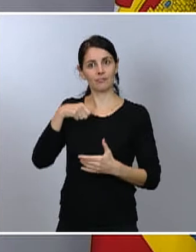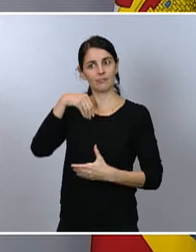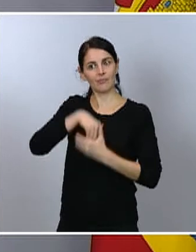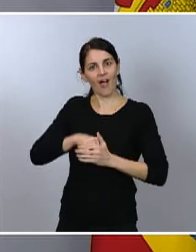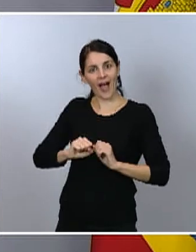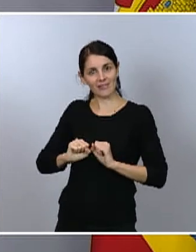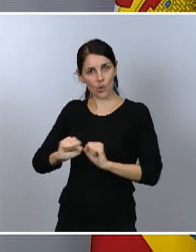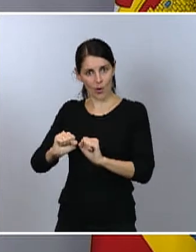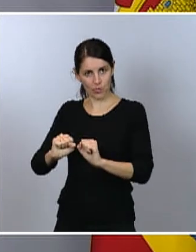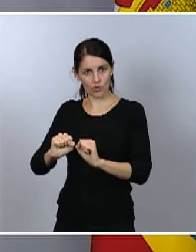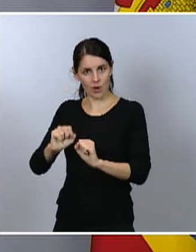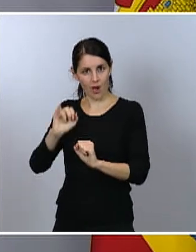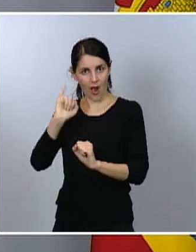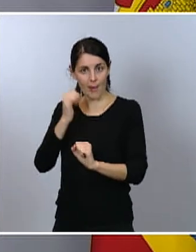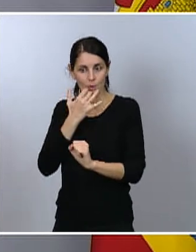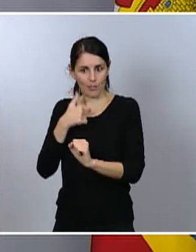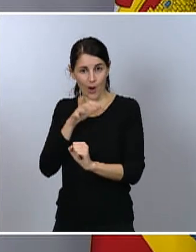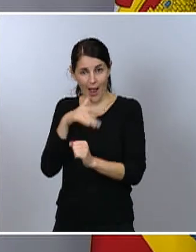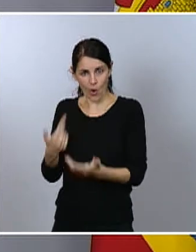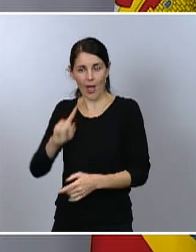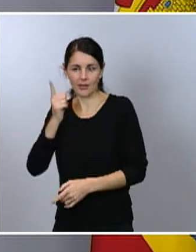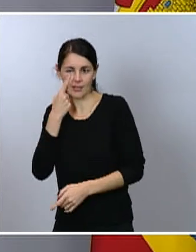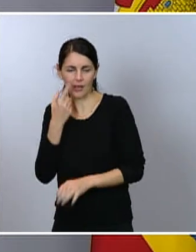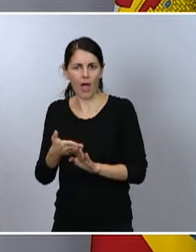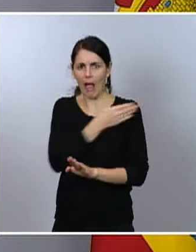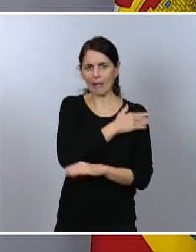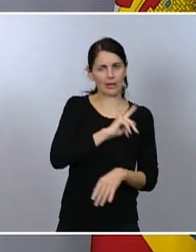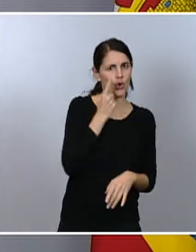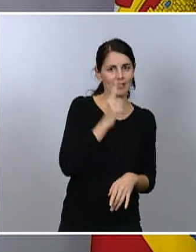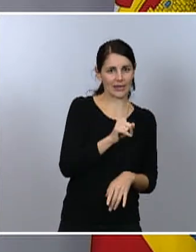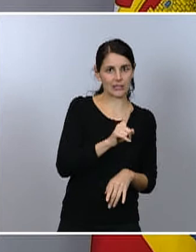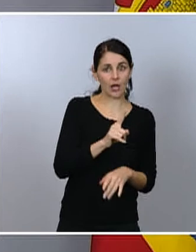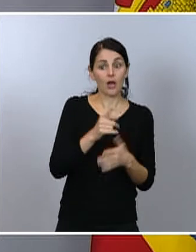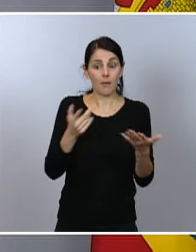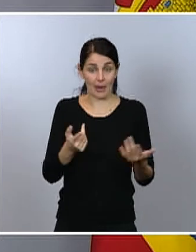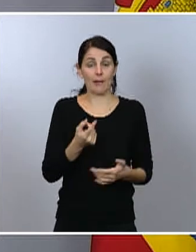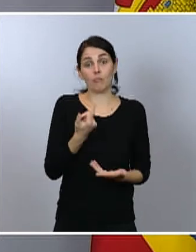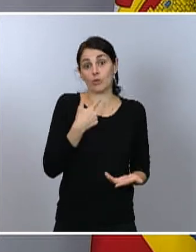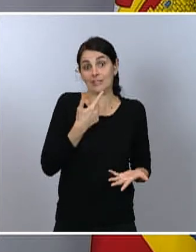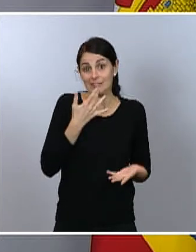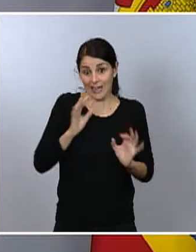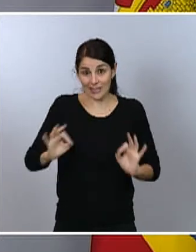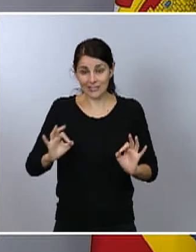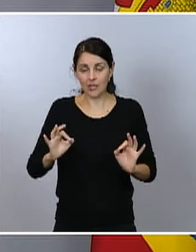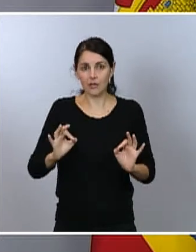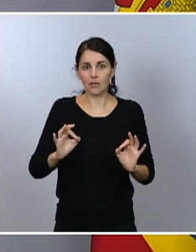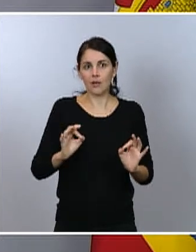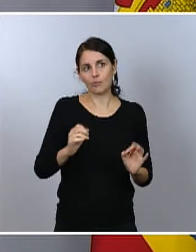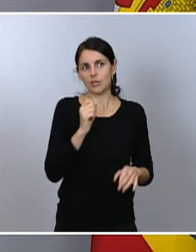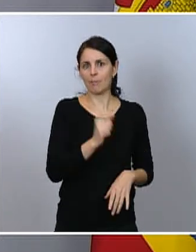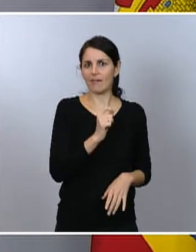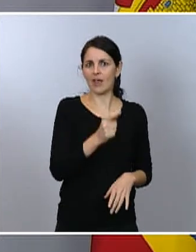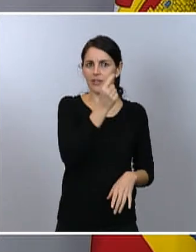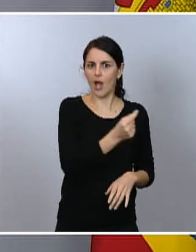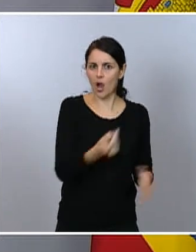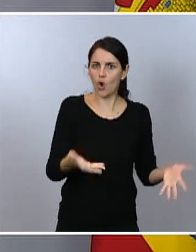algo que ahora no detecta en las mismas personas, la prevalencia global y la prevalencia actual serían las mismas. Pero lo que